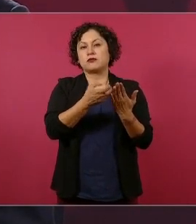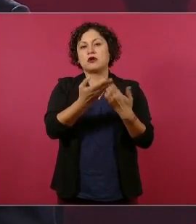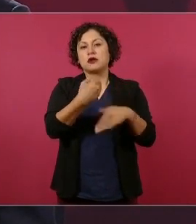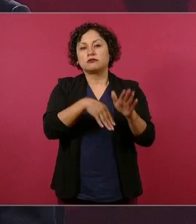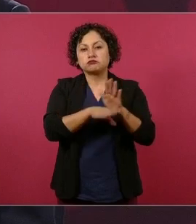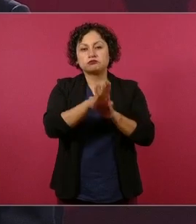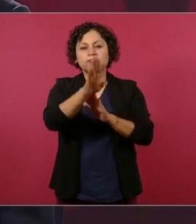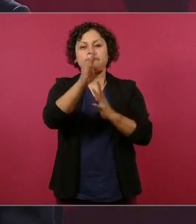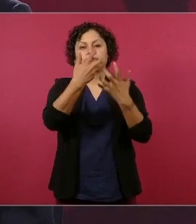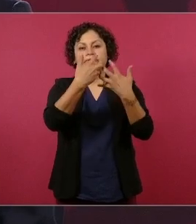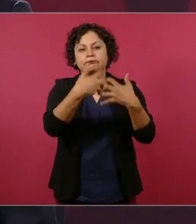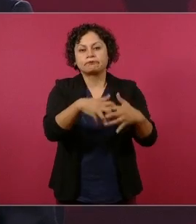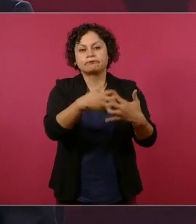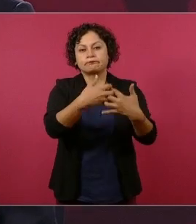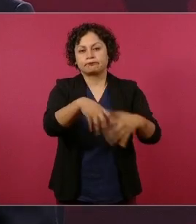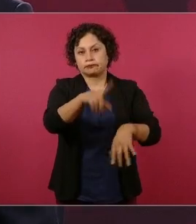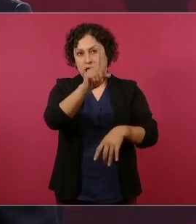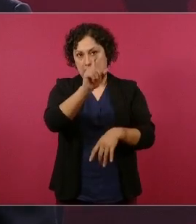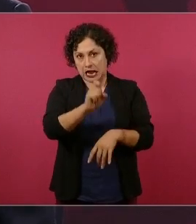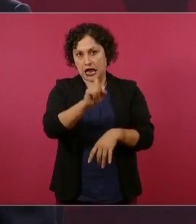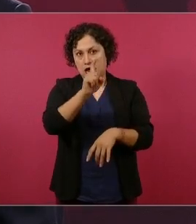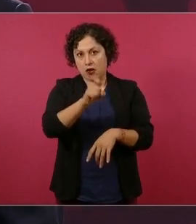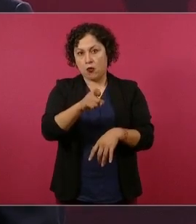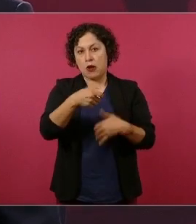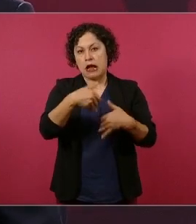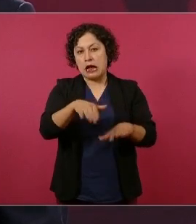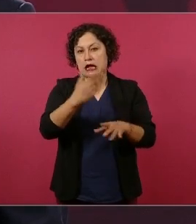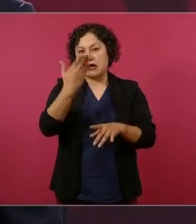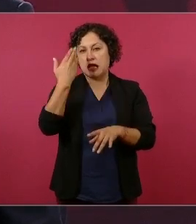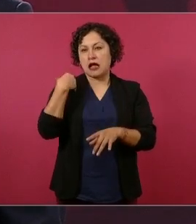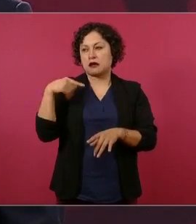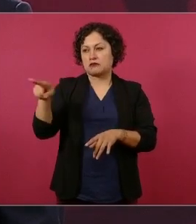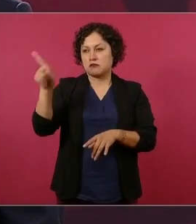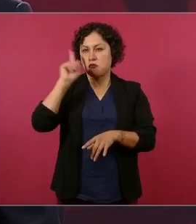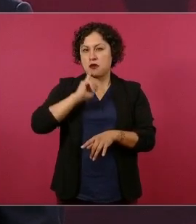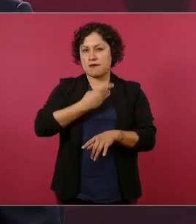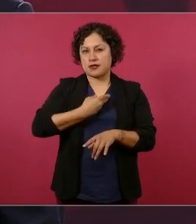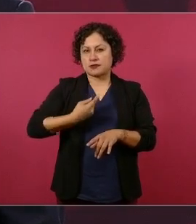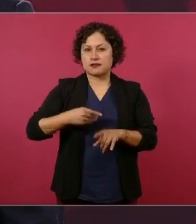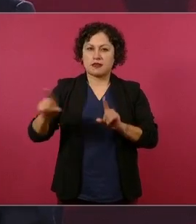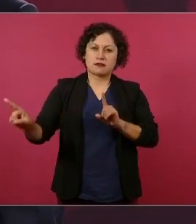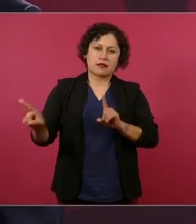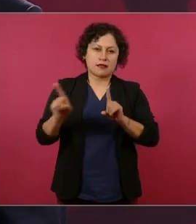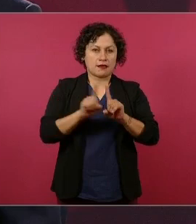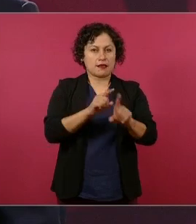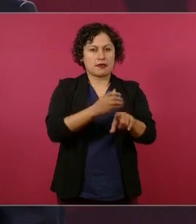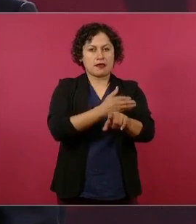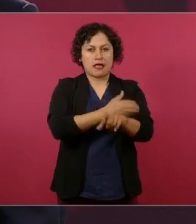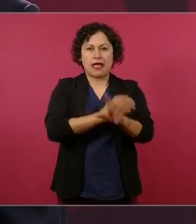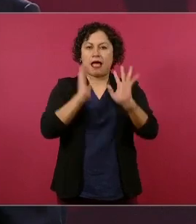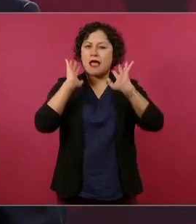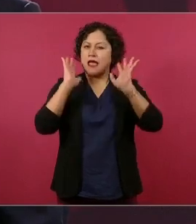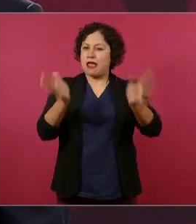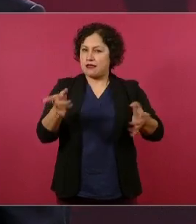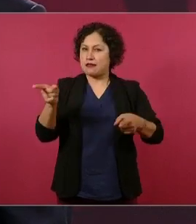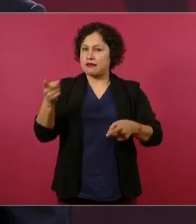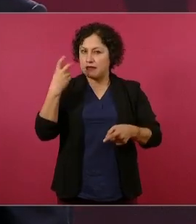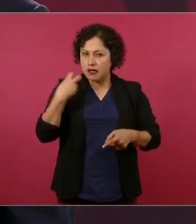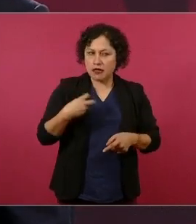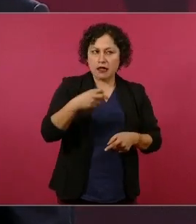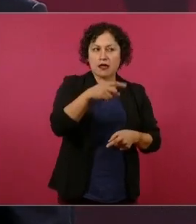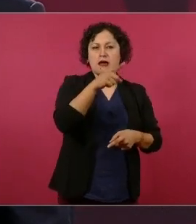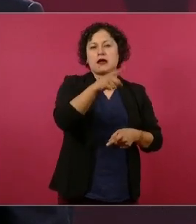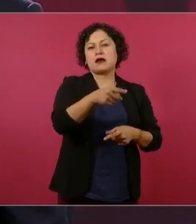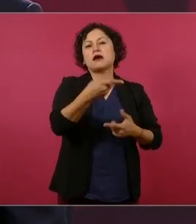hidráulico con la presidenta electa. Todos los programas de